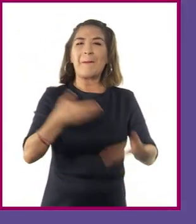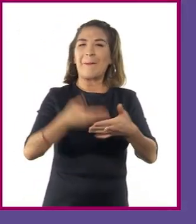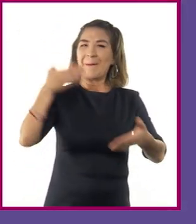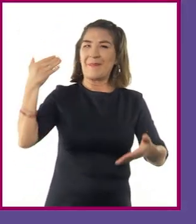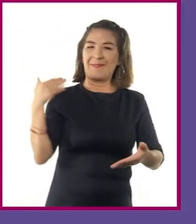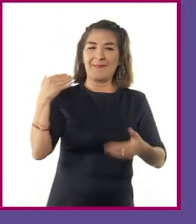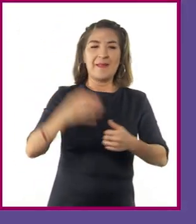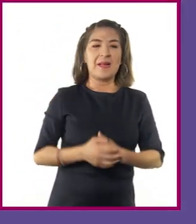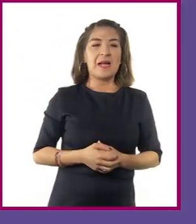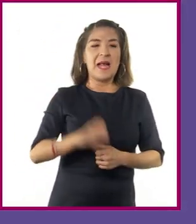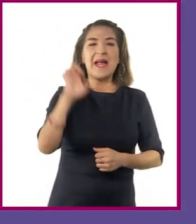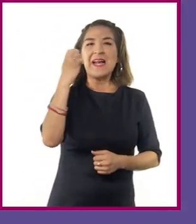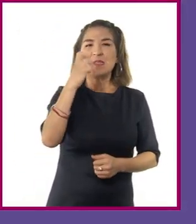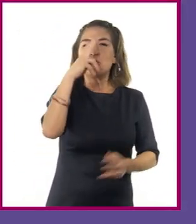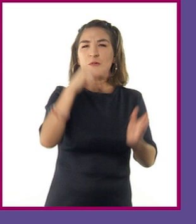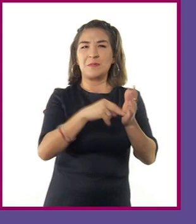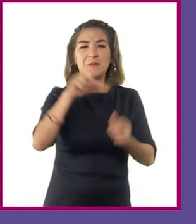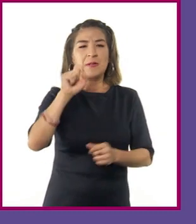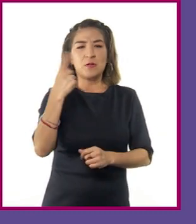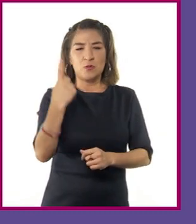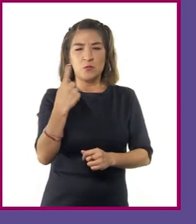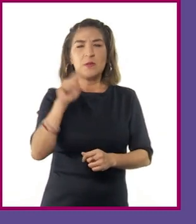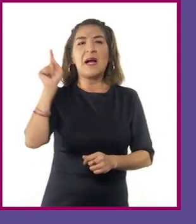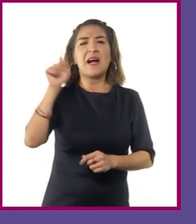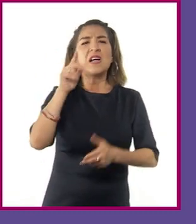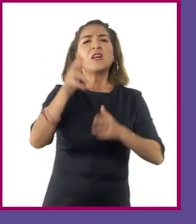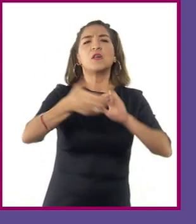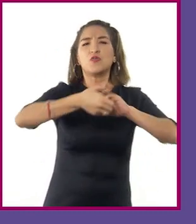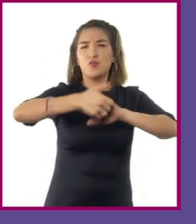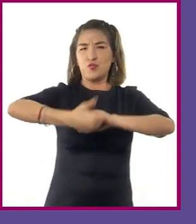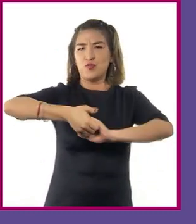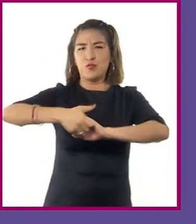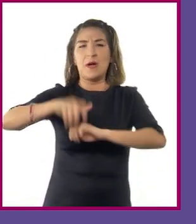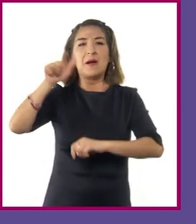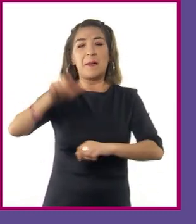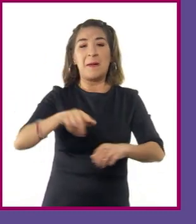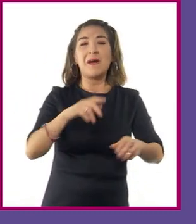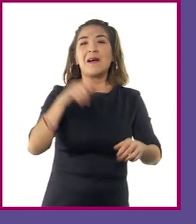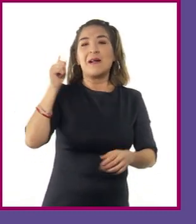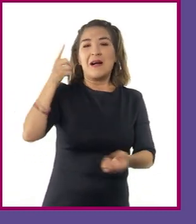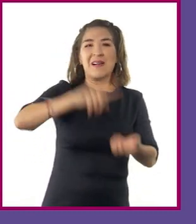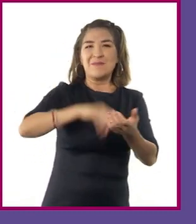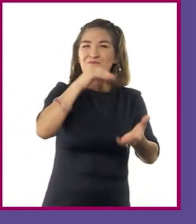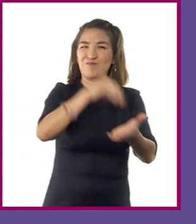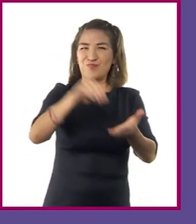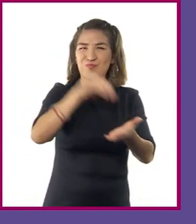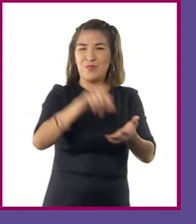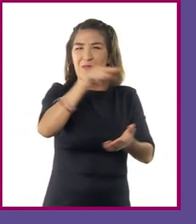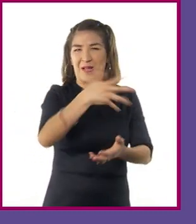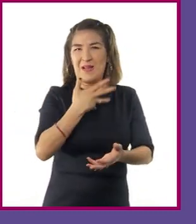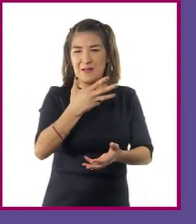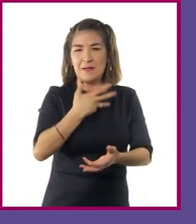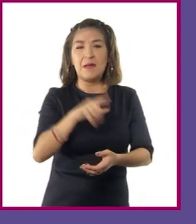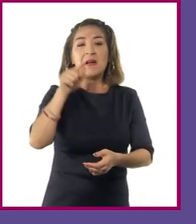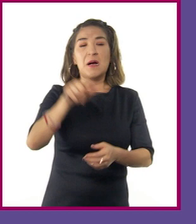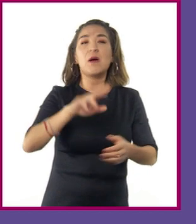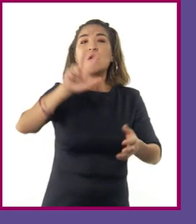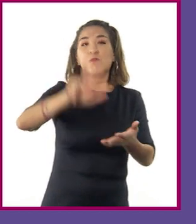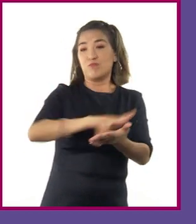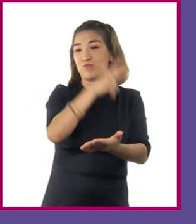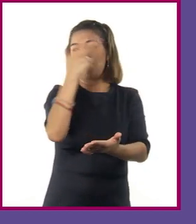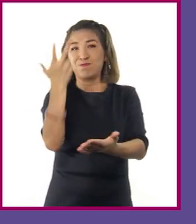2021, un tráiler cargado con cerdos volcó sobre la autopista Veracruz-Jalapa. A los pocos